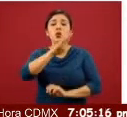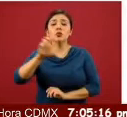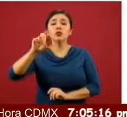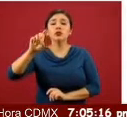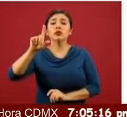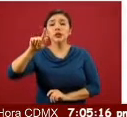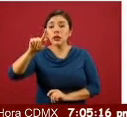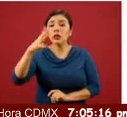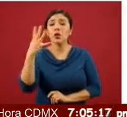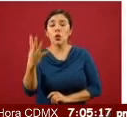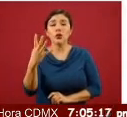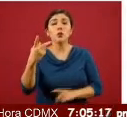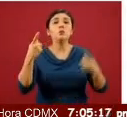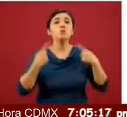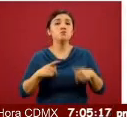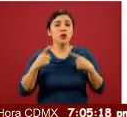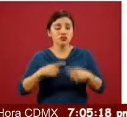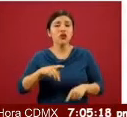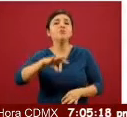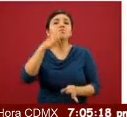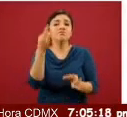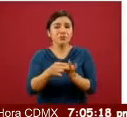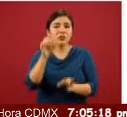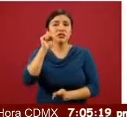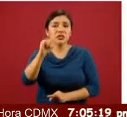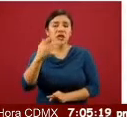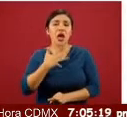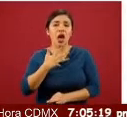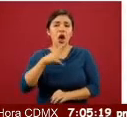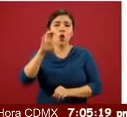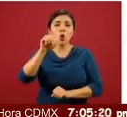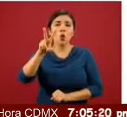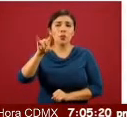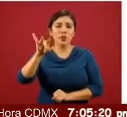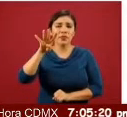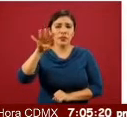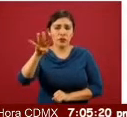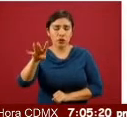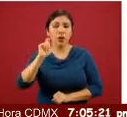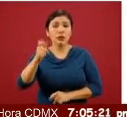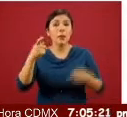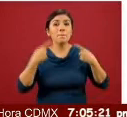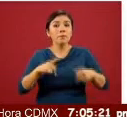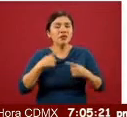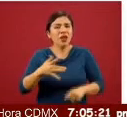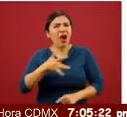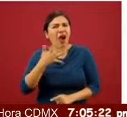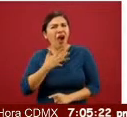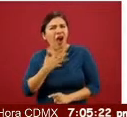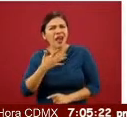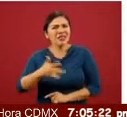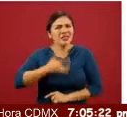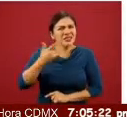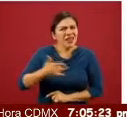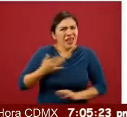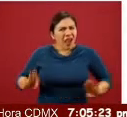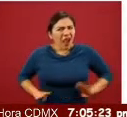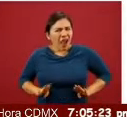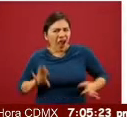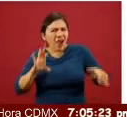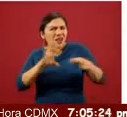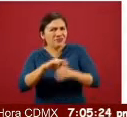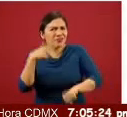133.974 son los casos confirmados de COVID-19, es decir, personas que presentaron signos y síntomas compatibles con la